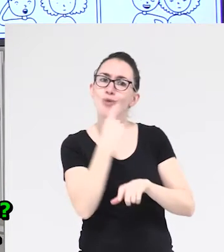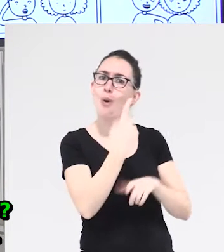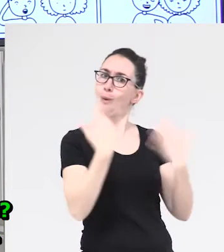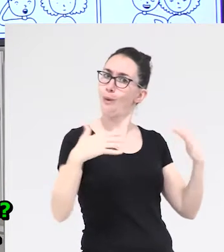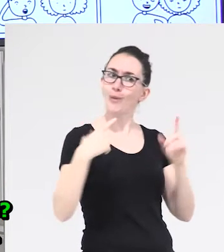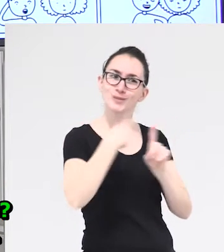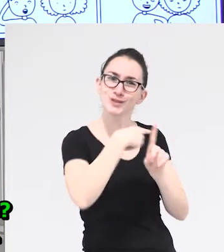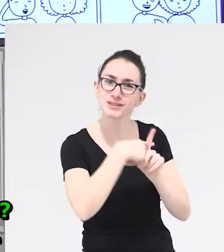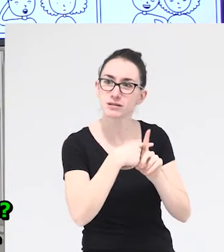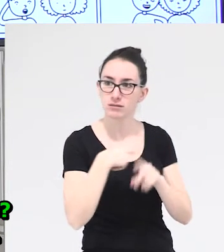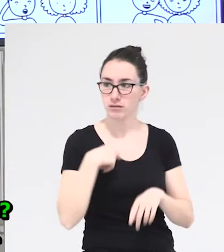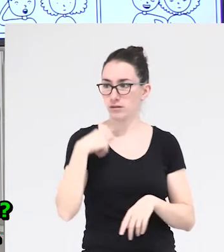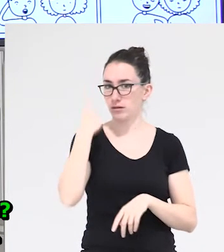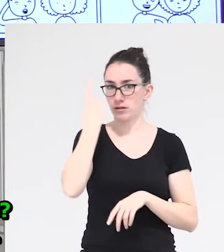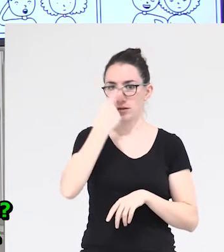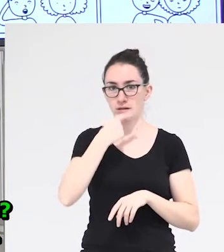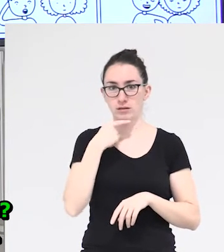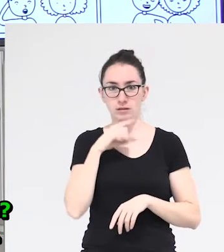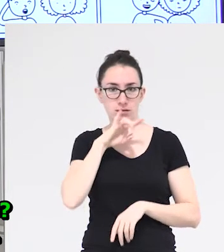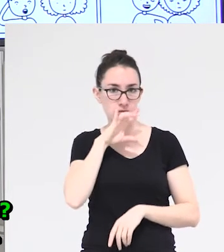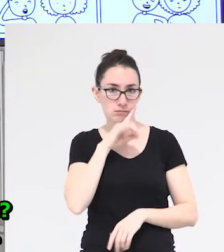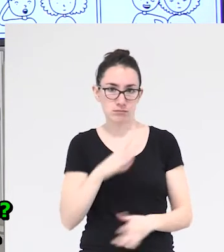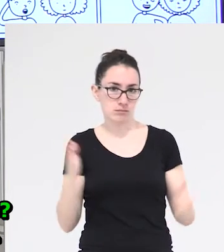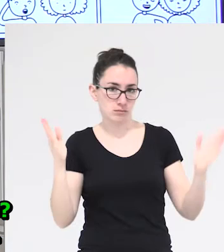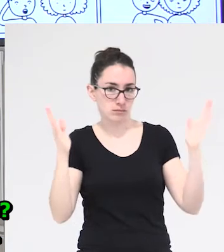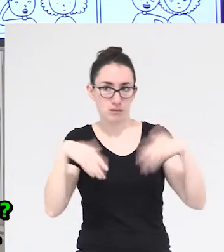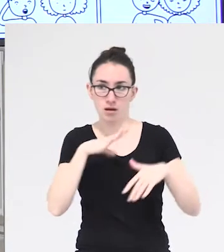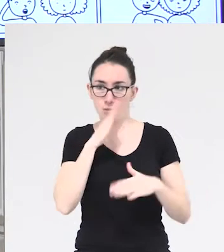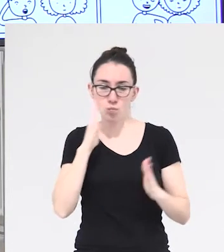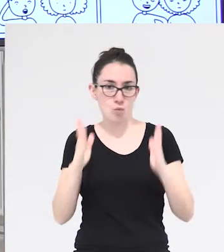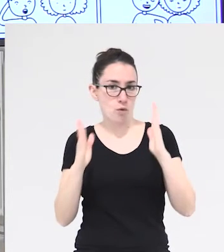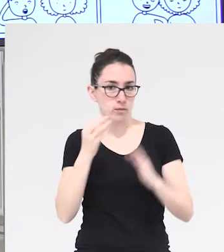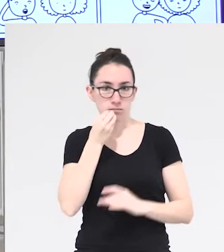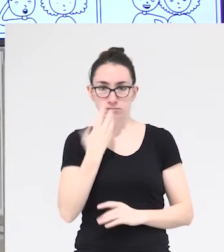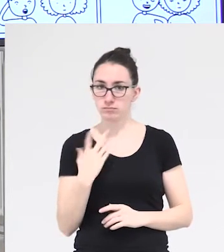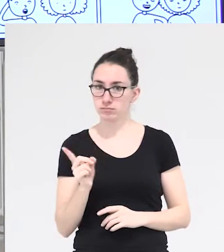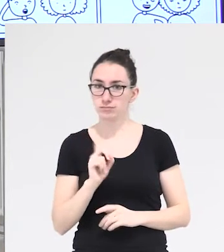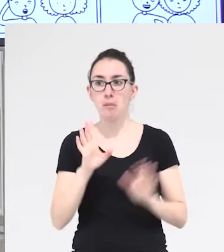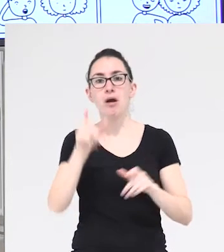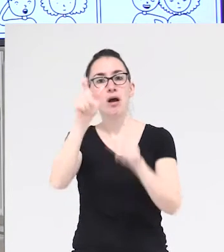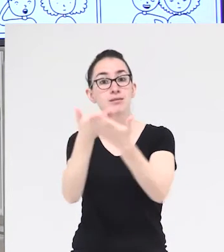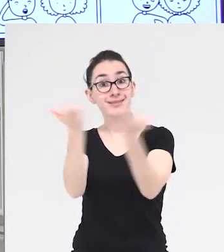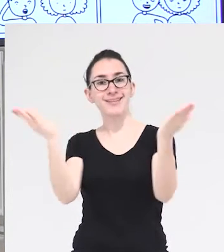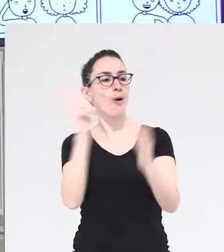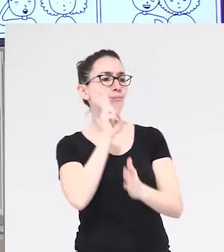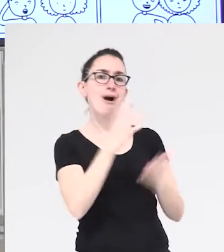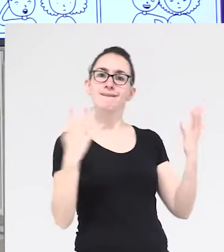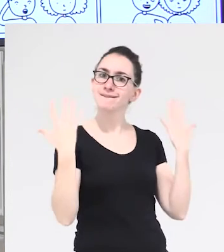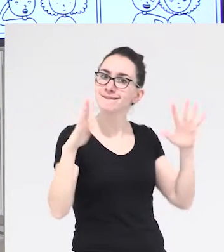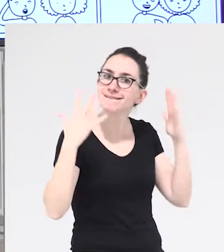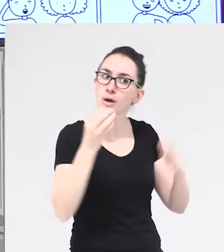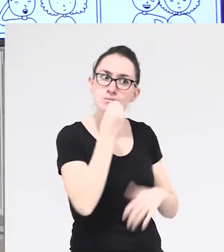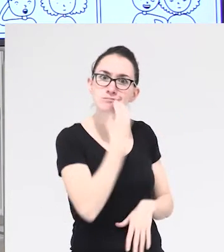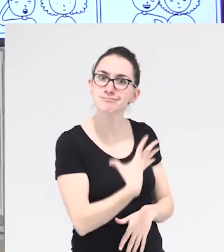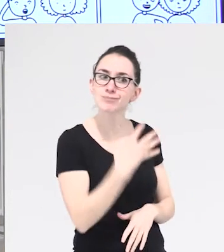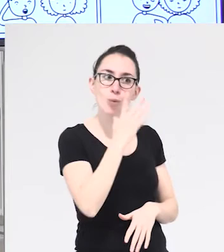y tu cara no está muy alegre, ¿no? Porque no es un buen momento, pero sí que hay un elogio al cuerpo delgado en sí mismo, ¿no?